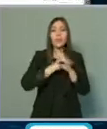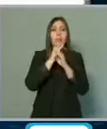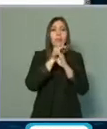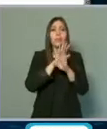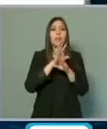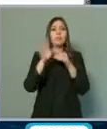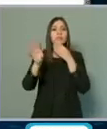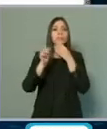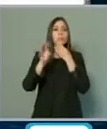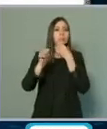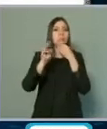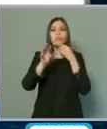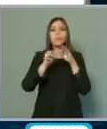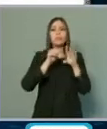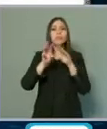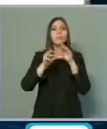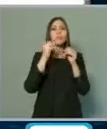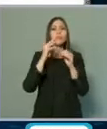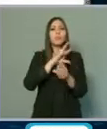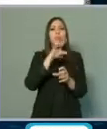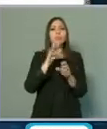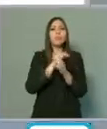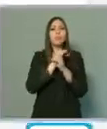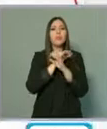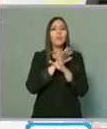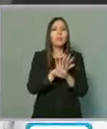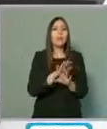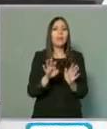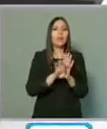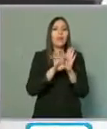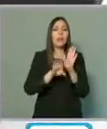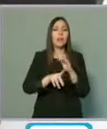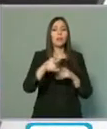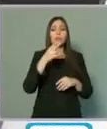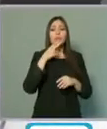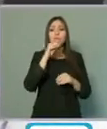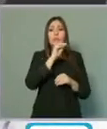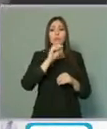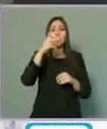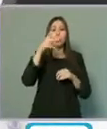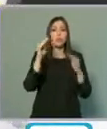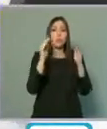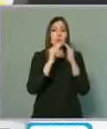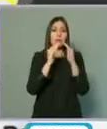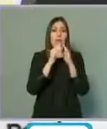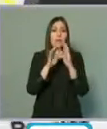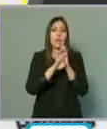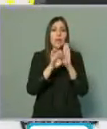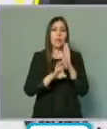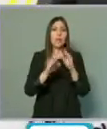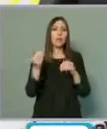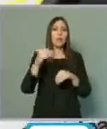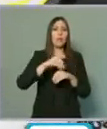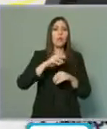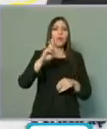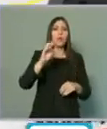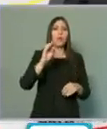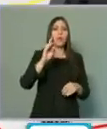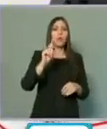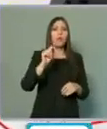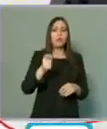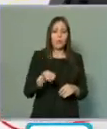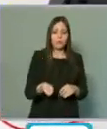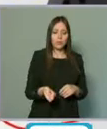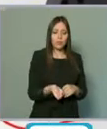están acumulando muchísimos datos, ¿no? Un ejemplo que podemos colocar con tecnología inteligente en la casa son un robotito que es una